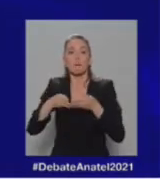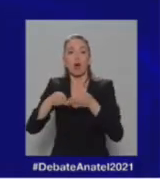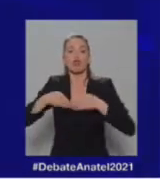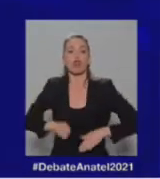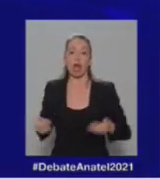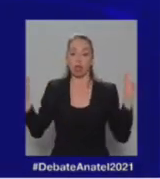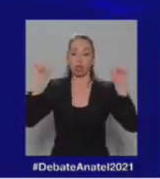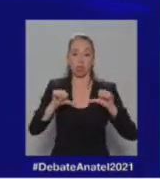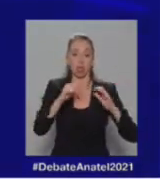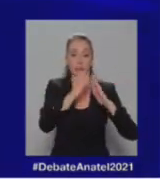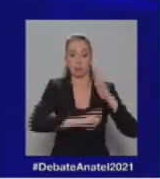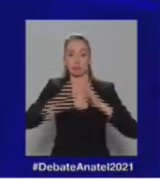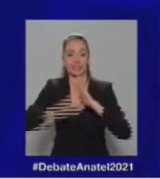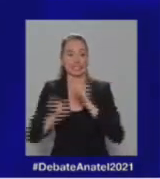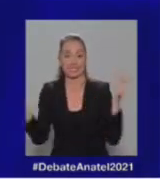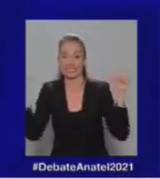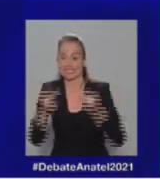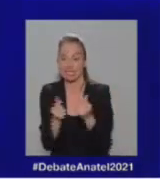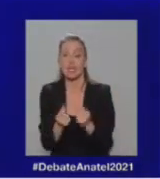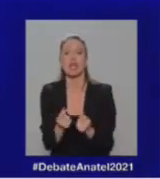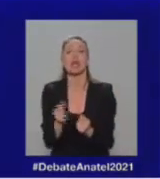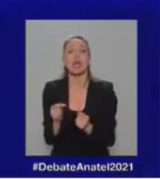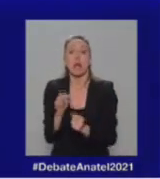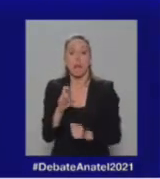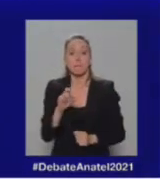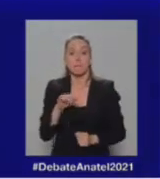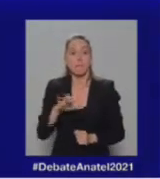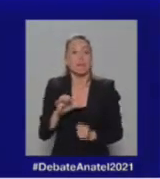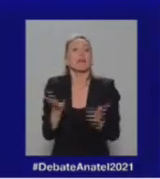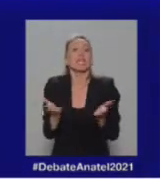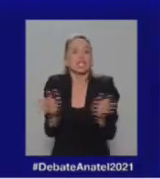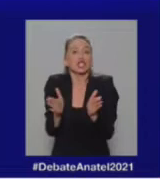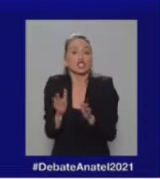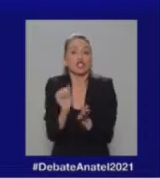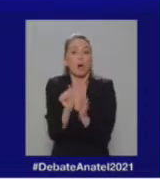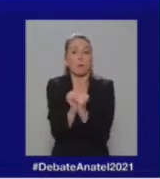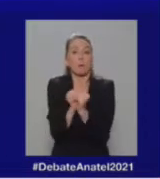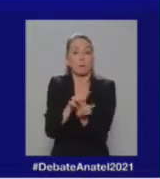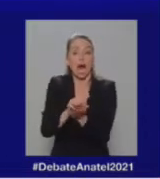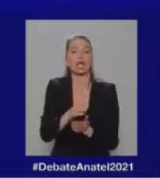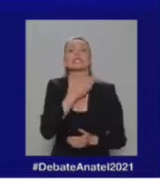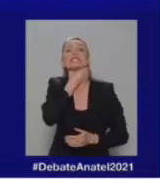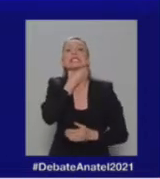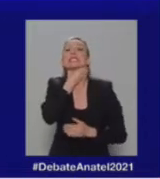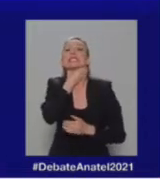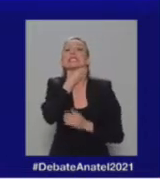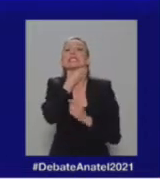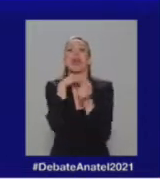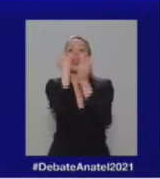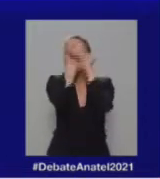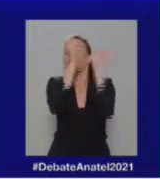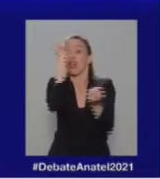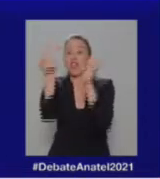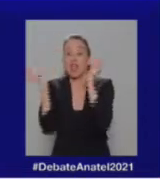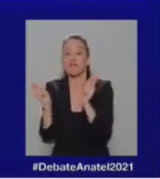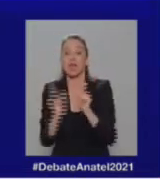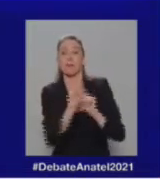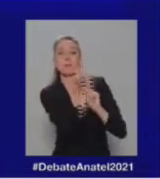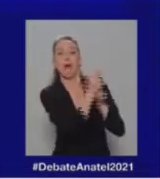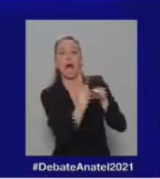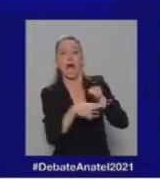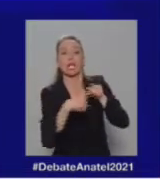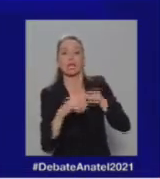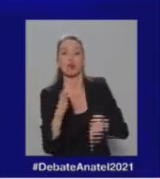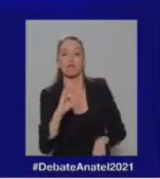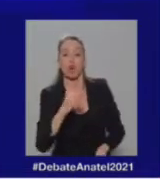sobre todo los monopolios y aquellos que le han puesto ruedas a la economía del país o aquellos que se han llevado los recursos a las Islas Vírgenes o a Panamá, como otros. ¿No